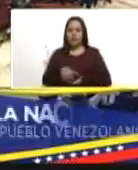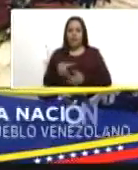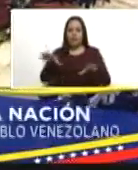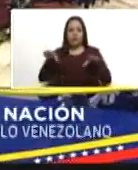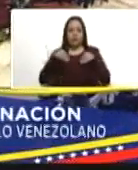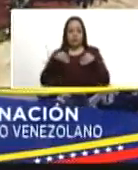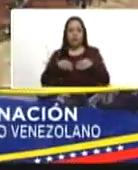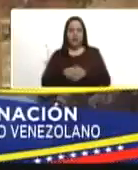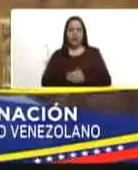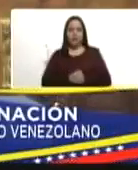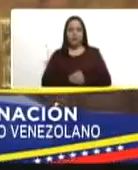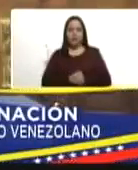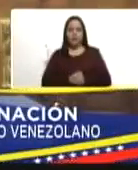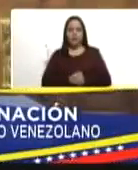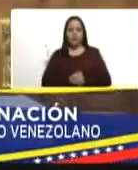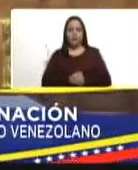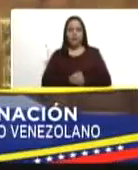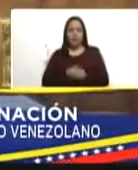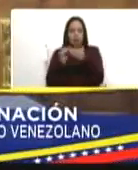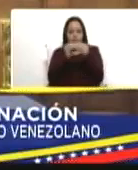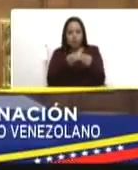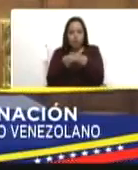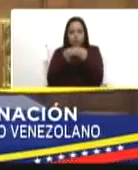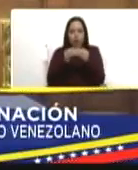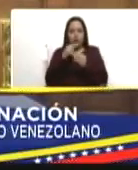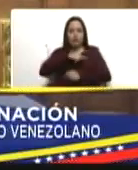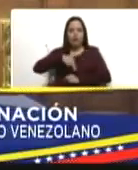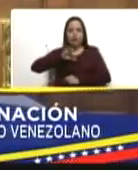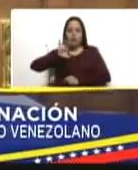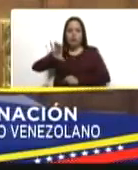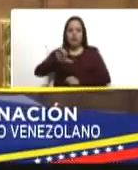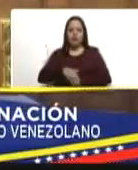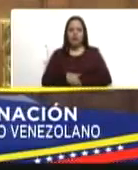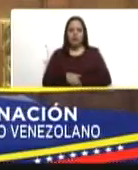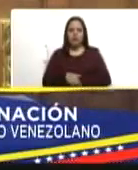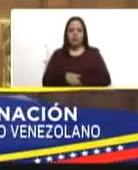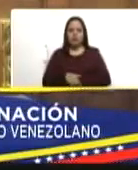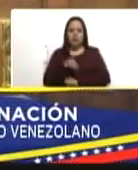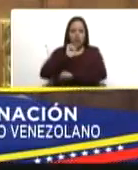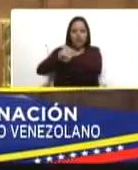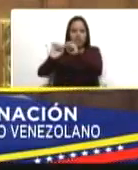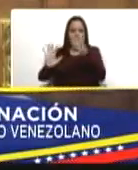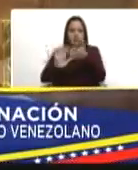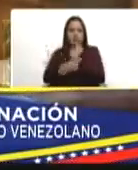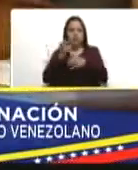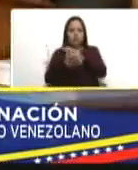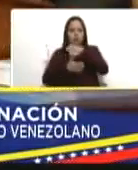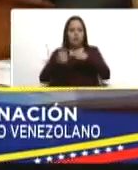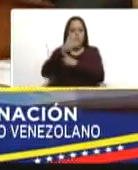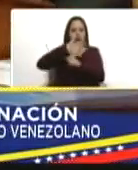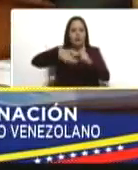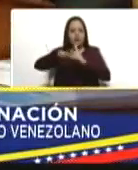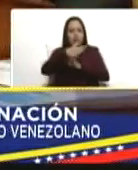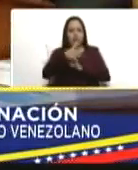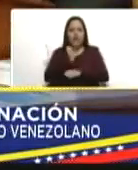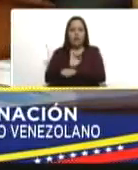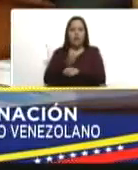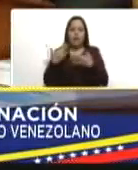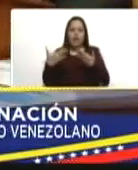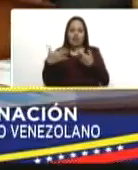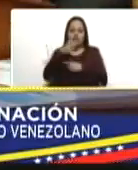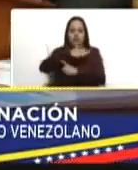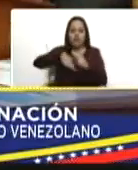asumir la preparación de nuestro país para combatir la crisis climática la emergencia